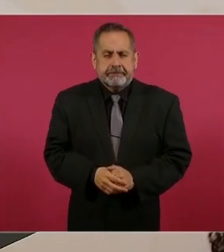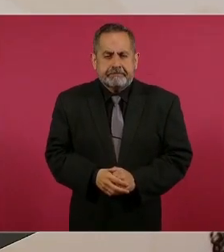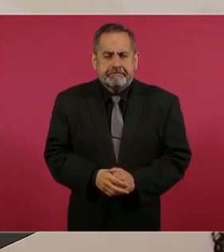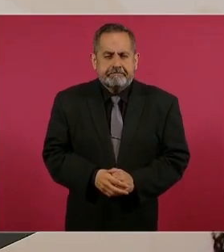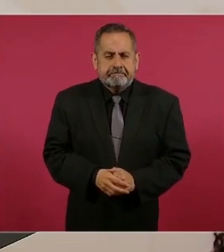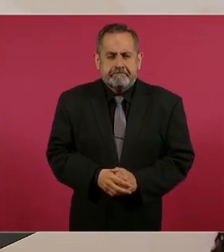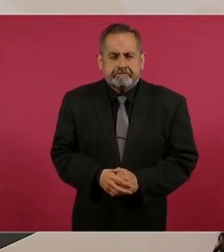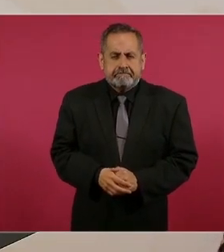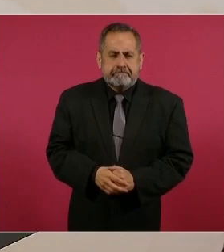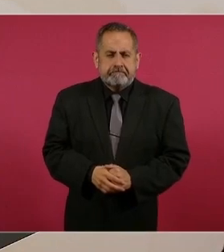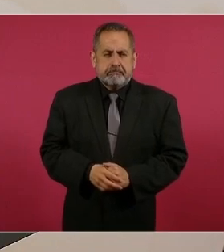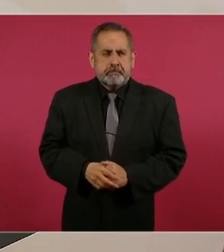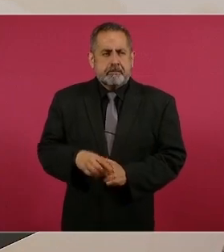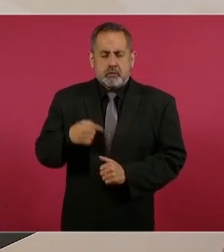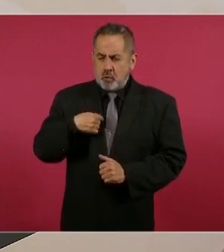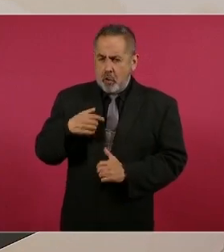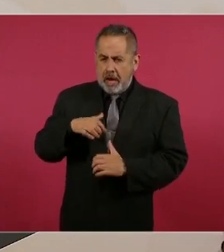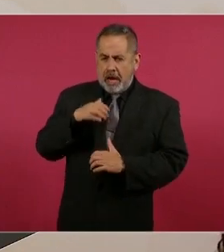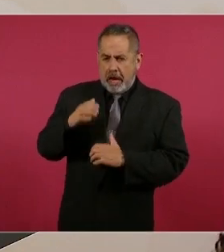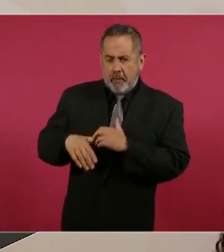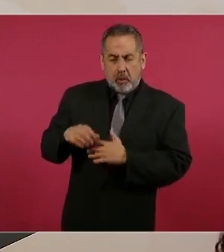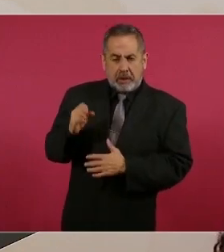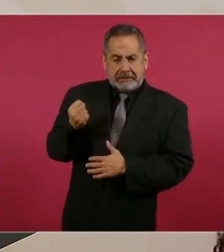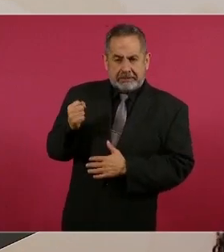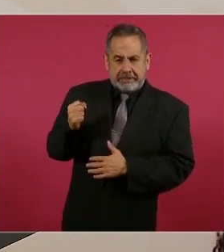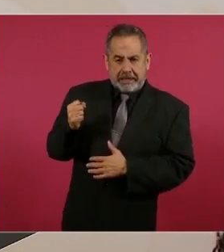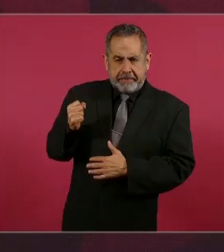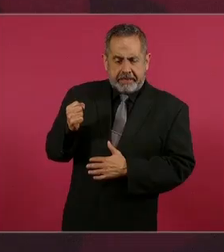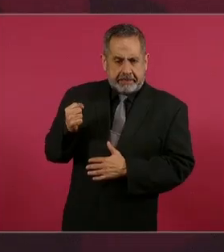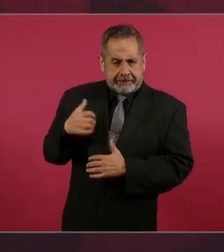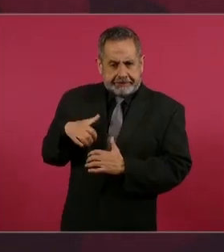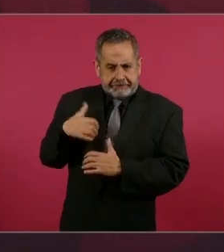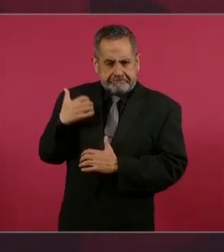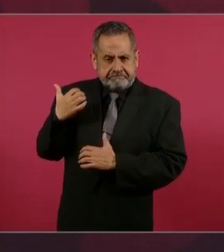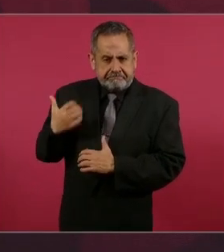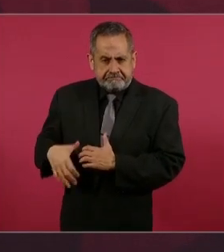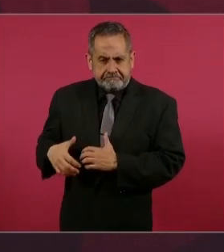terminar en septiembre, me refiero a